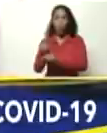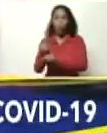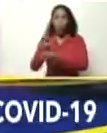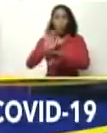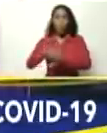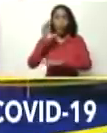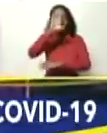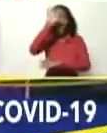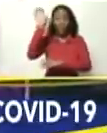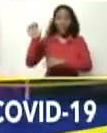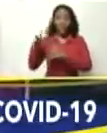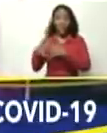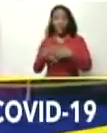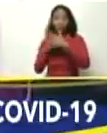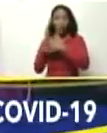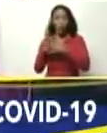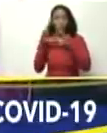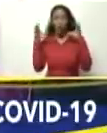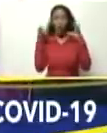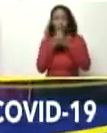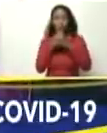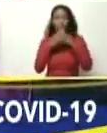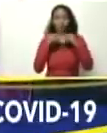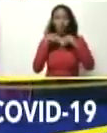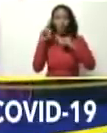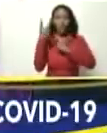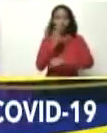los países del norte concentraron todas las vacunas